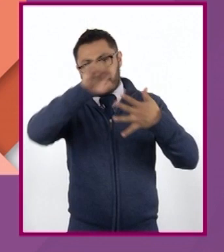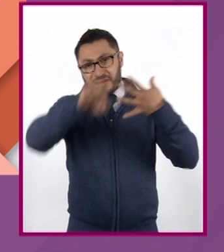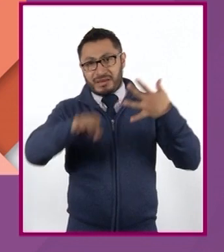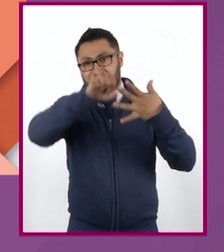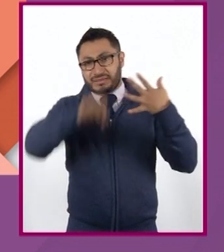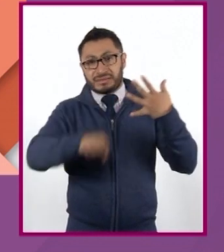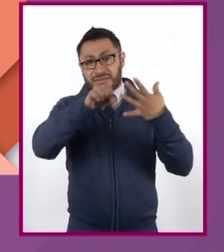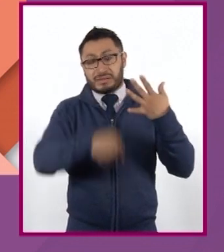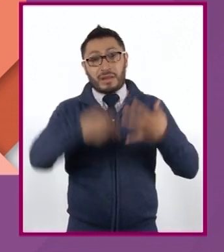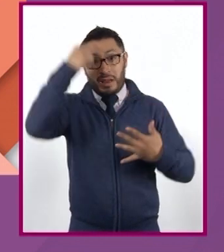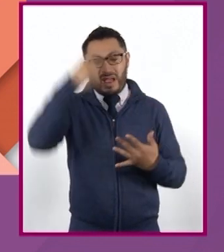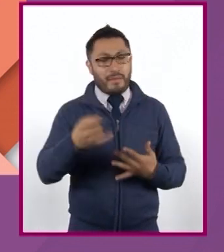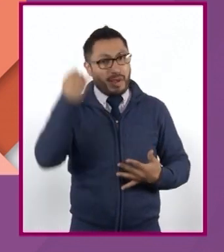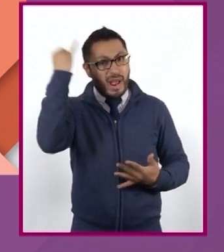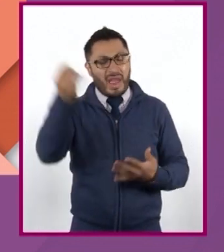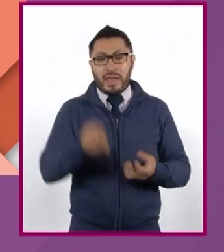idea,